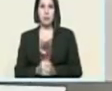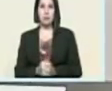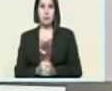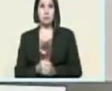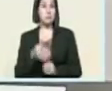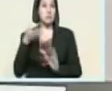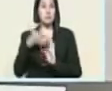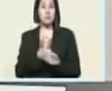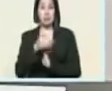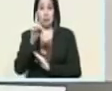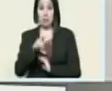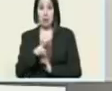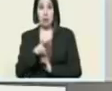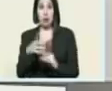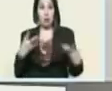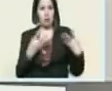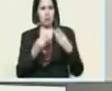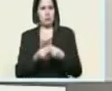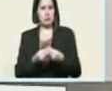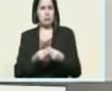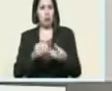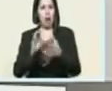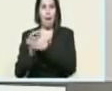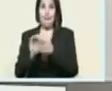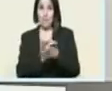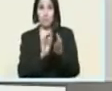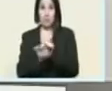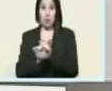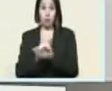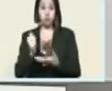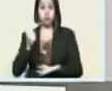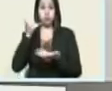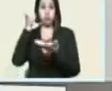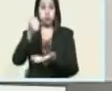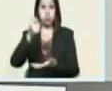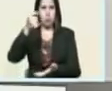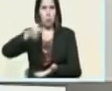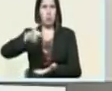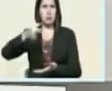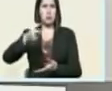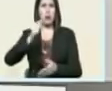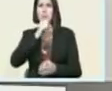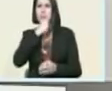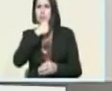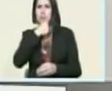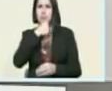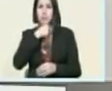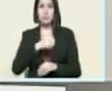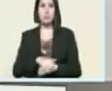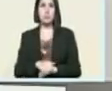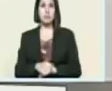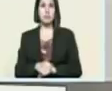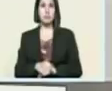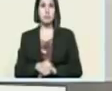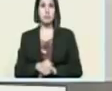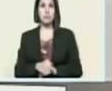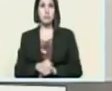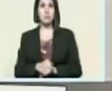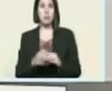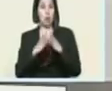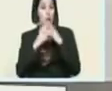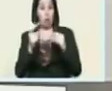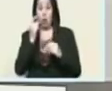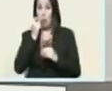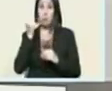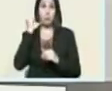Esto implica también, queridos compatriotas, pensionados, atención, pensionados y